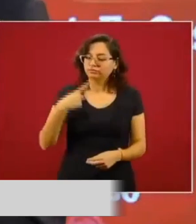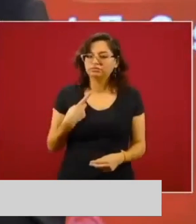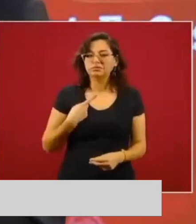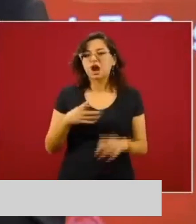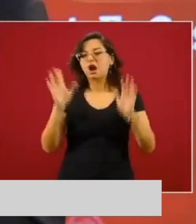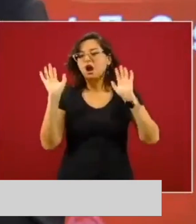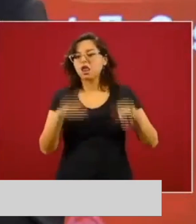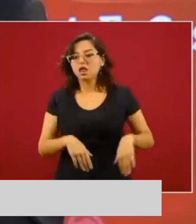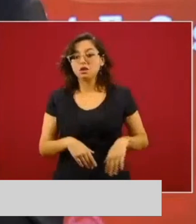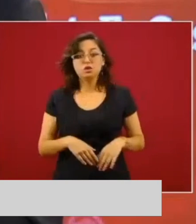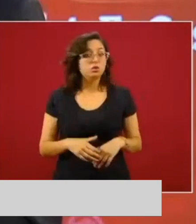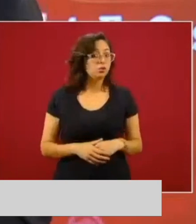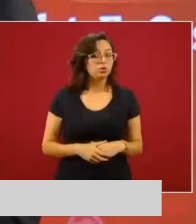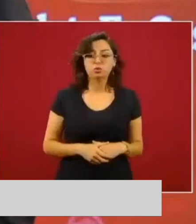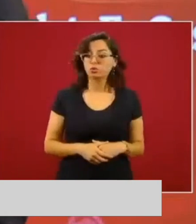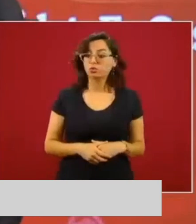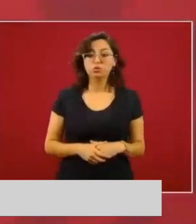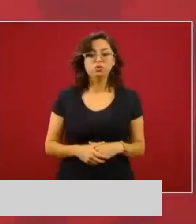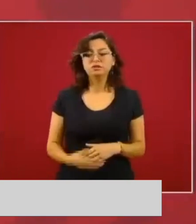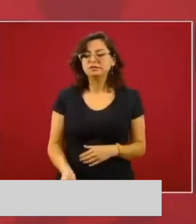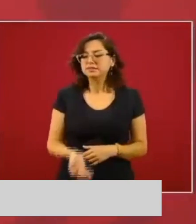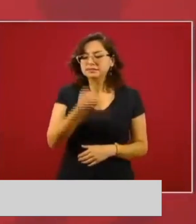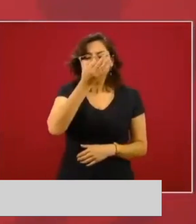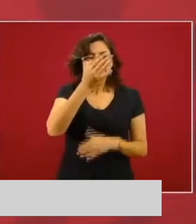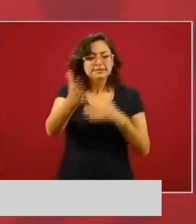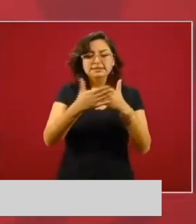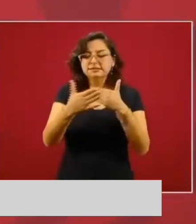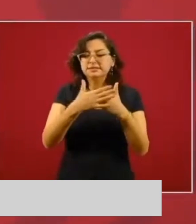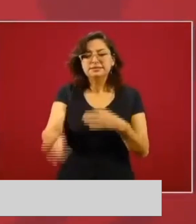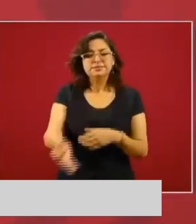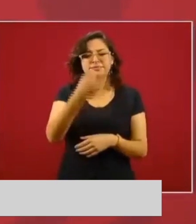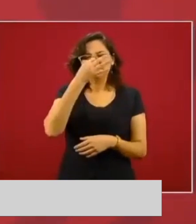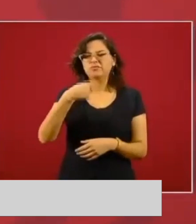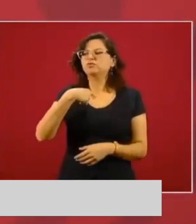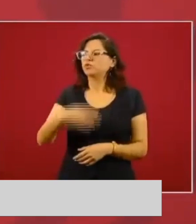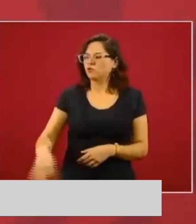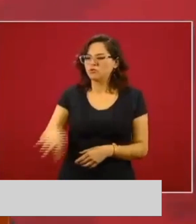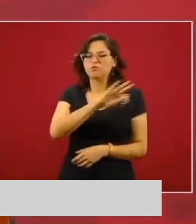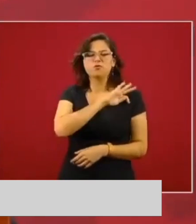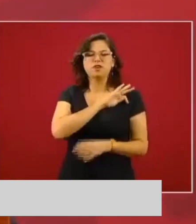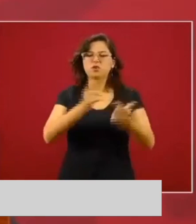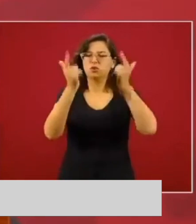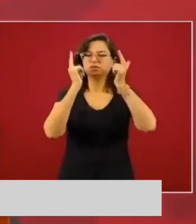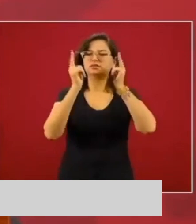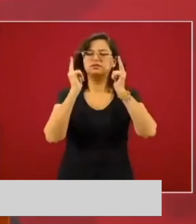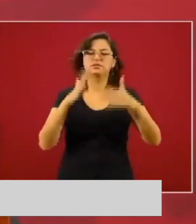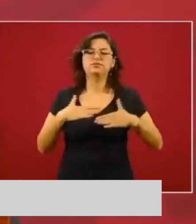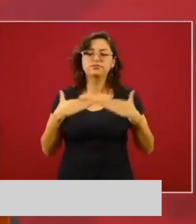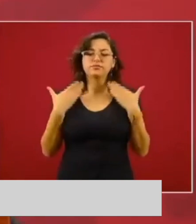disciplina. Ya falta muy poco. Yo tengo mucha fe, tengo muchas esperanzas